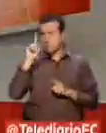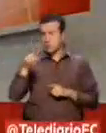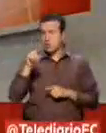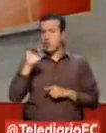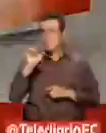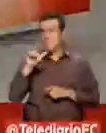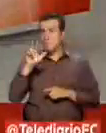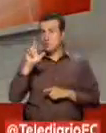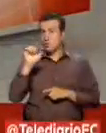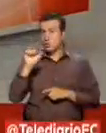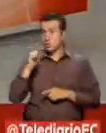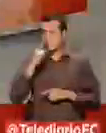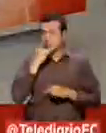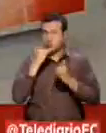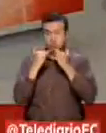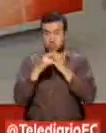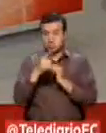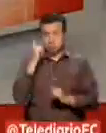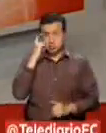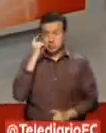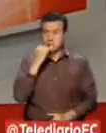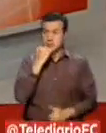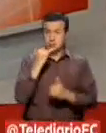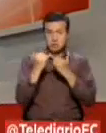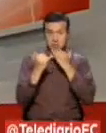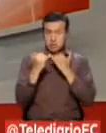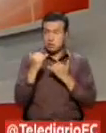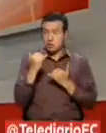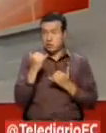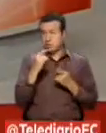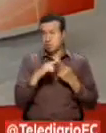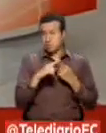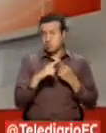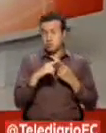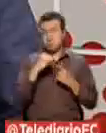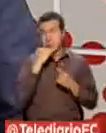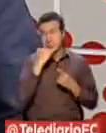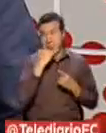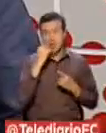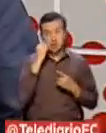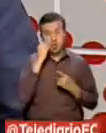¿Fernando Flores ha cometido, en su opinión, una torpeza política?